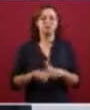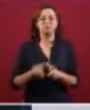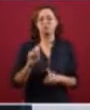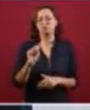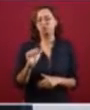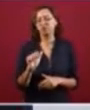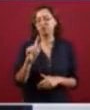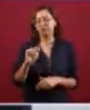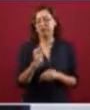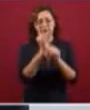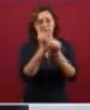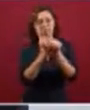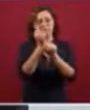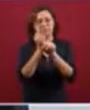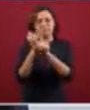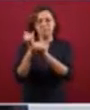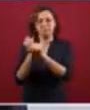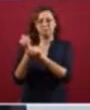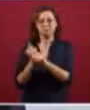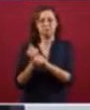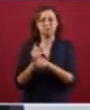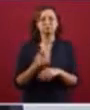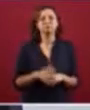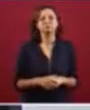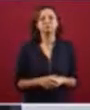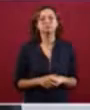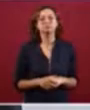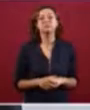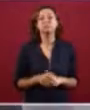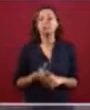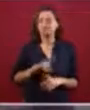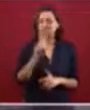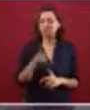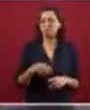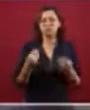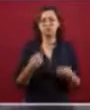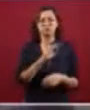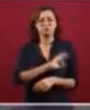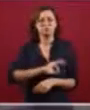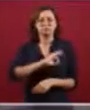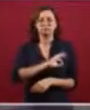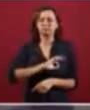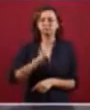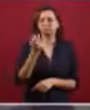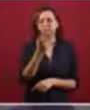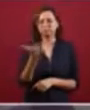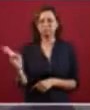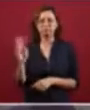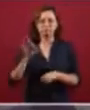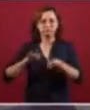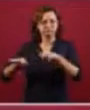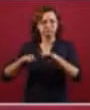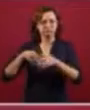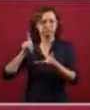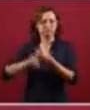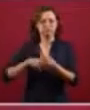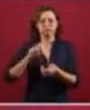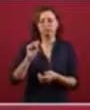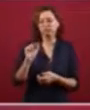Los felicito a los funcionarios del SAT porque tienen un